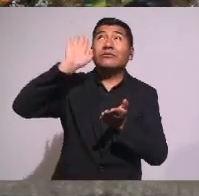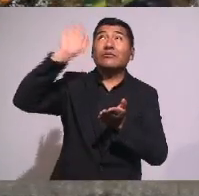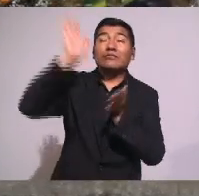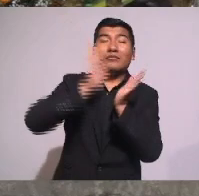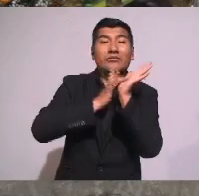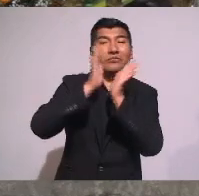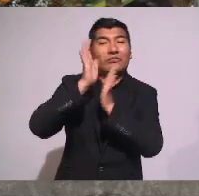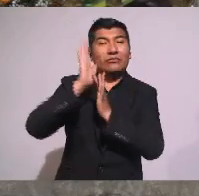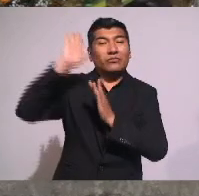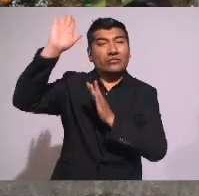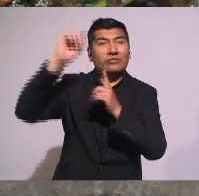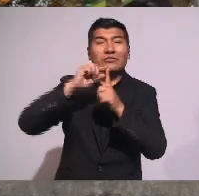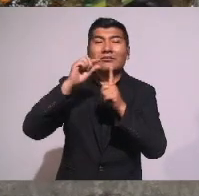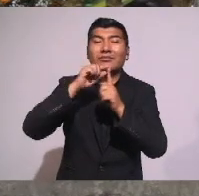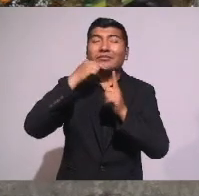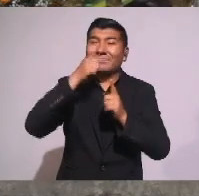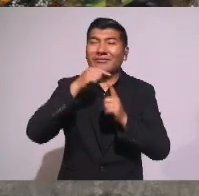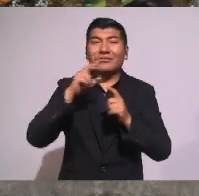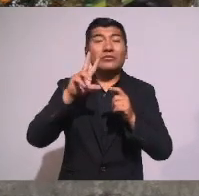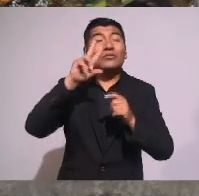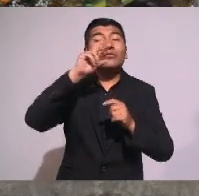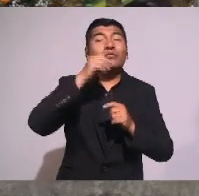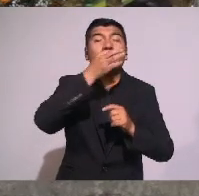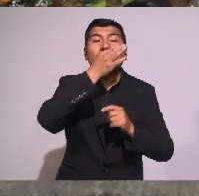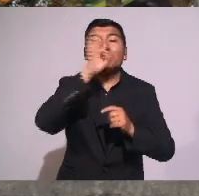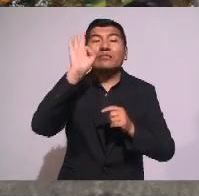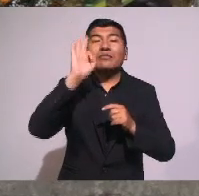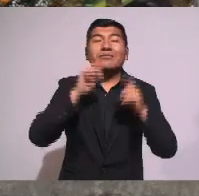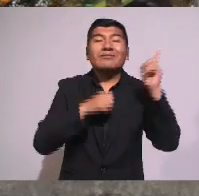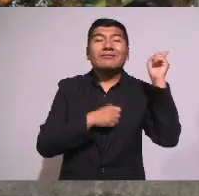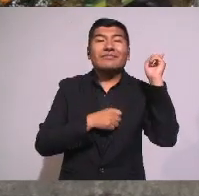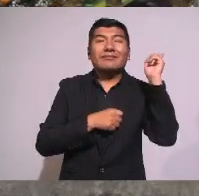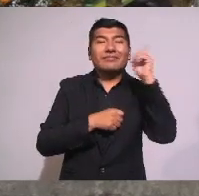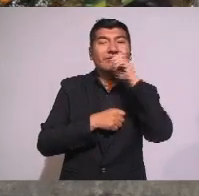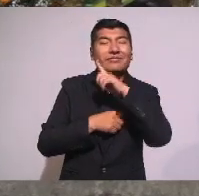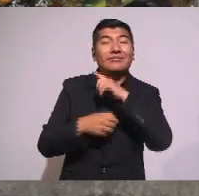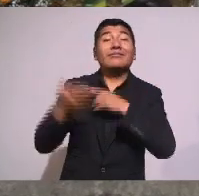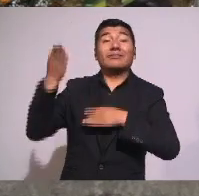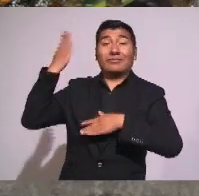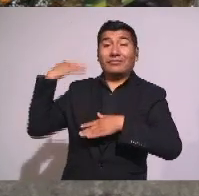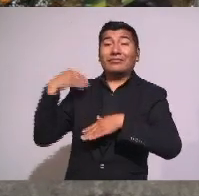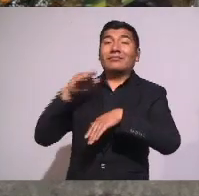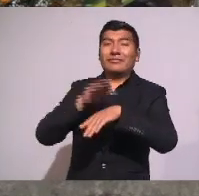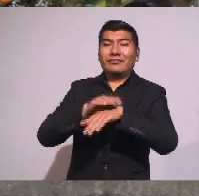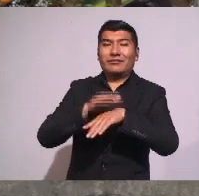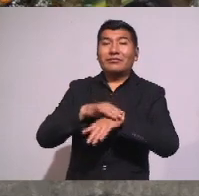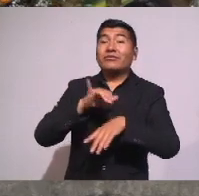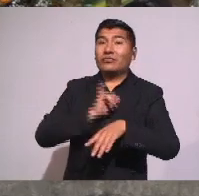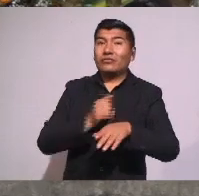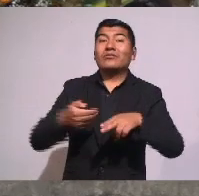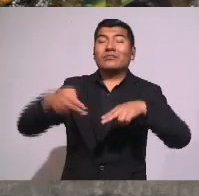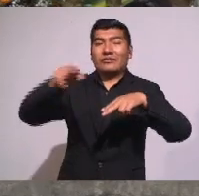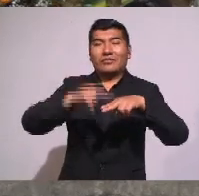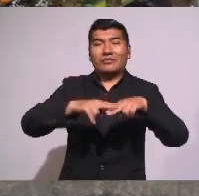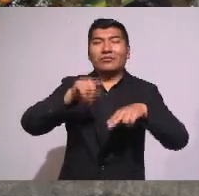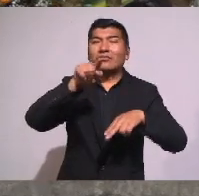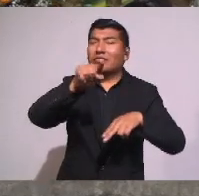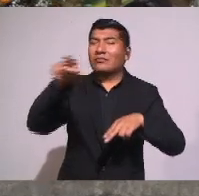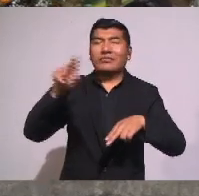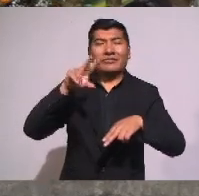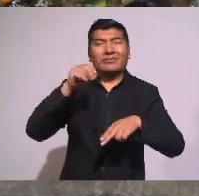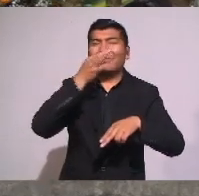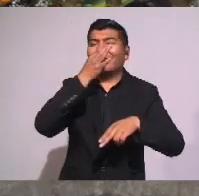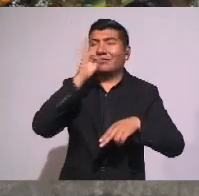palabra: no jurarás falsamente, se dijo a los antiguos. Y yo les digo más: no juren